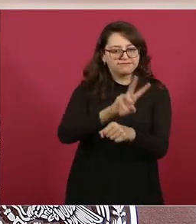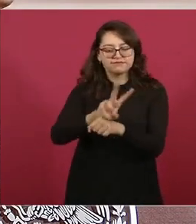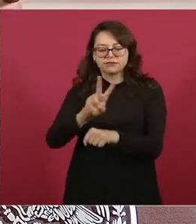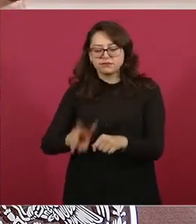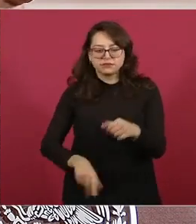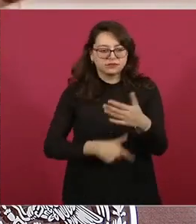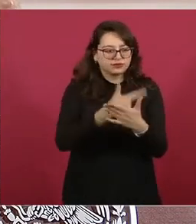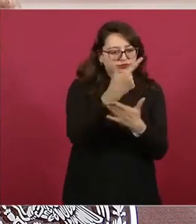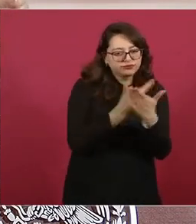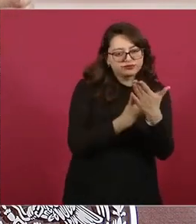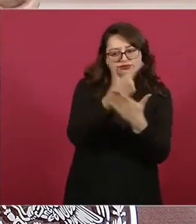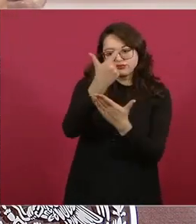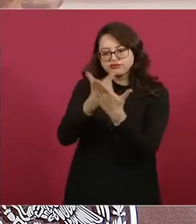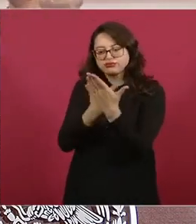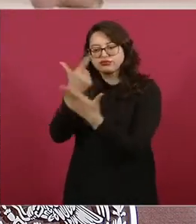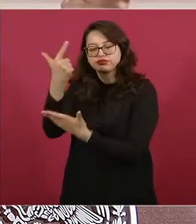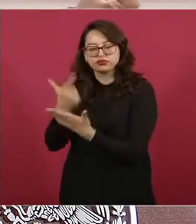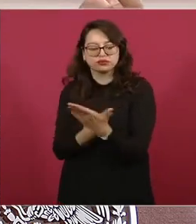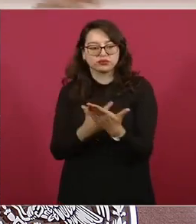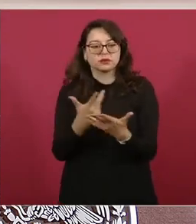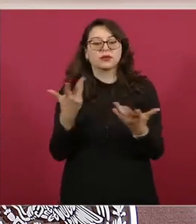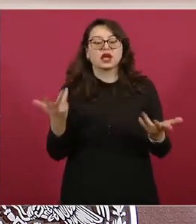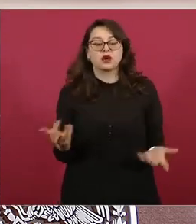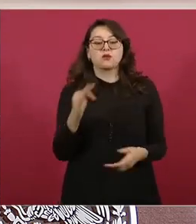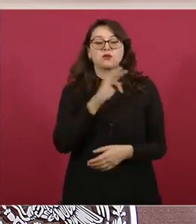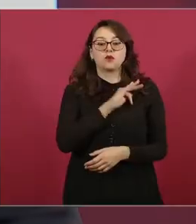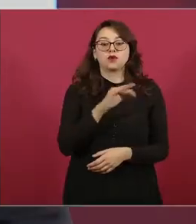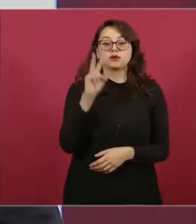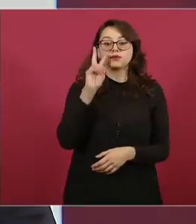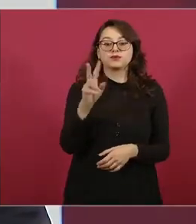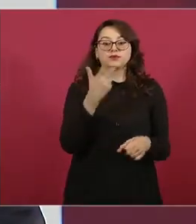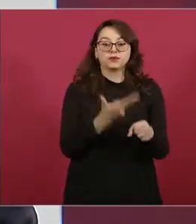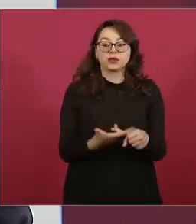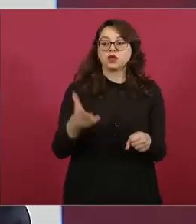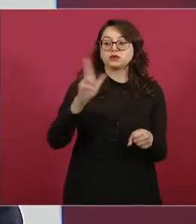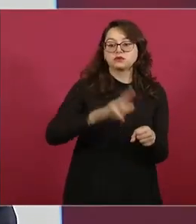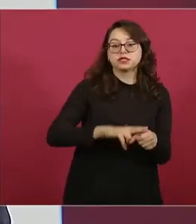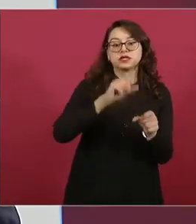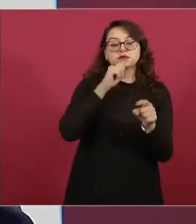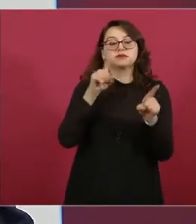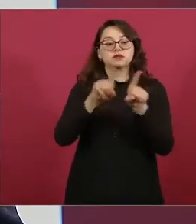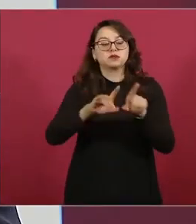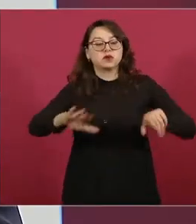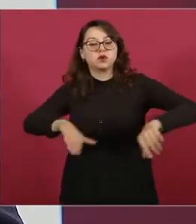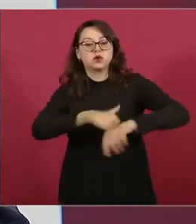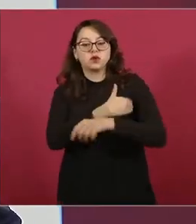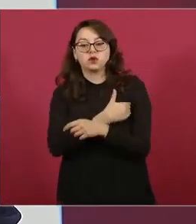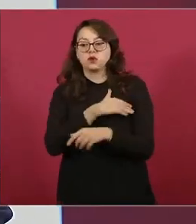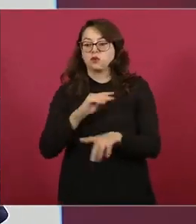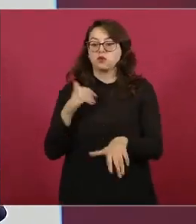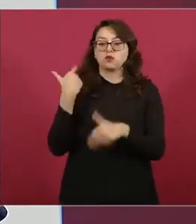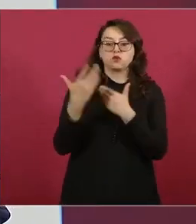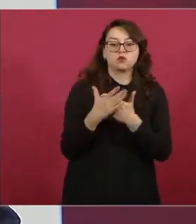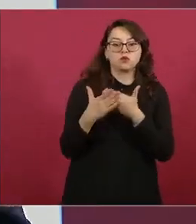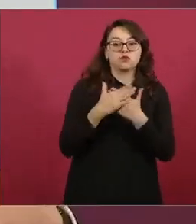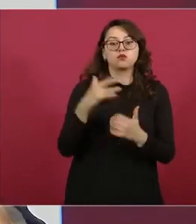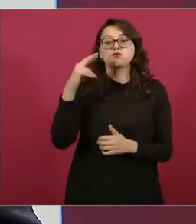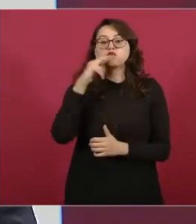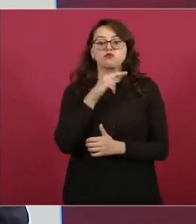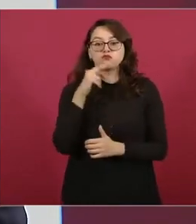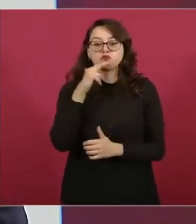En este momento, este abasto lo podemos medir tanto en hospitales como en almacenes y la idea es que pronto podamos tener una